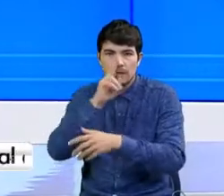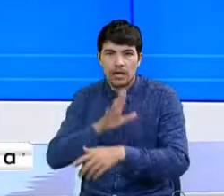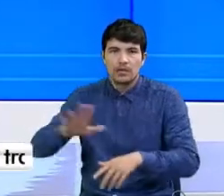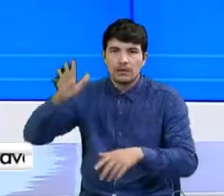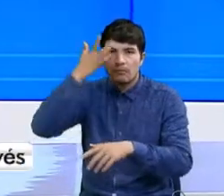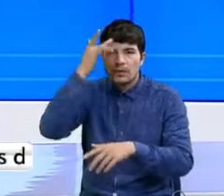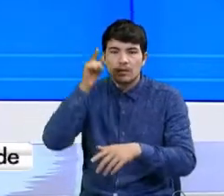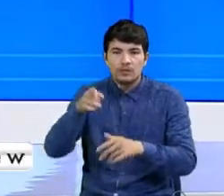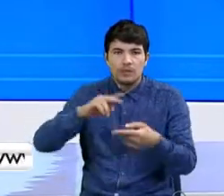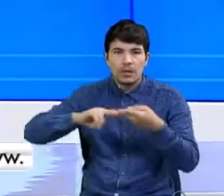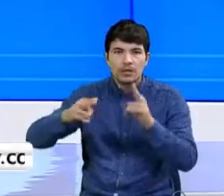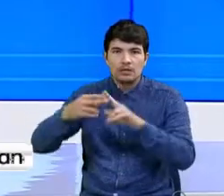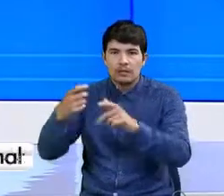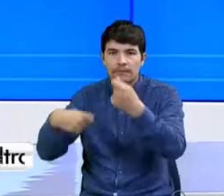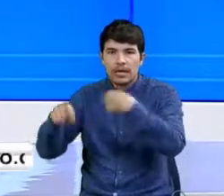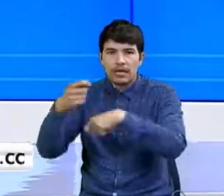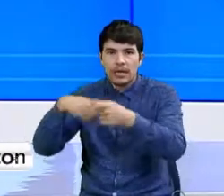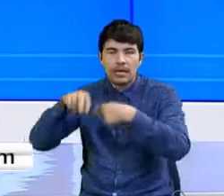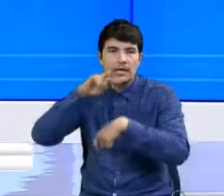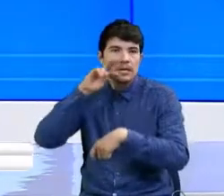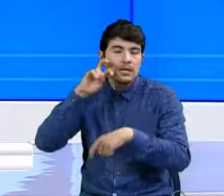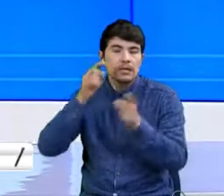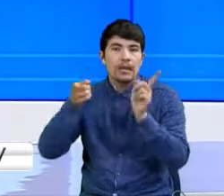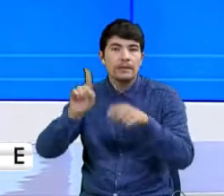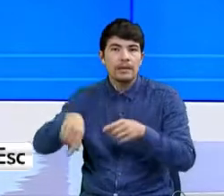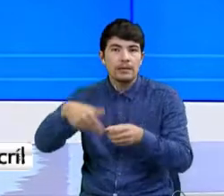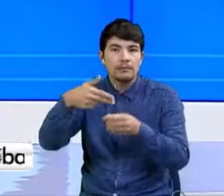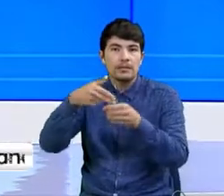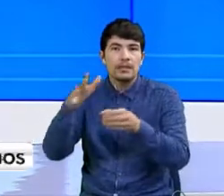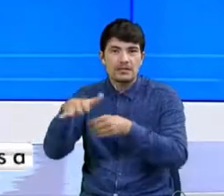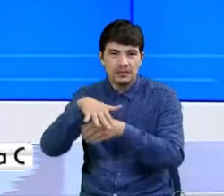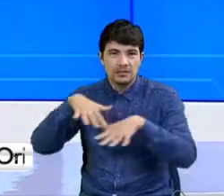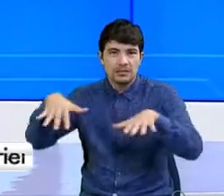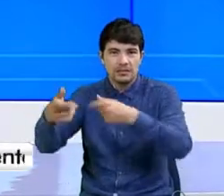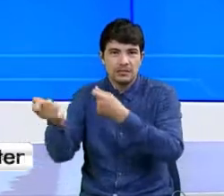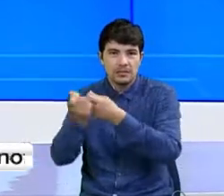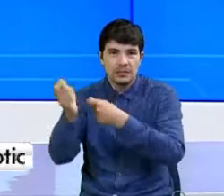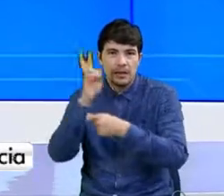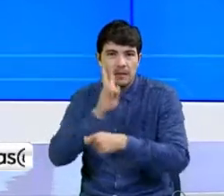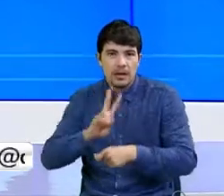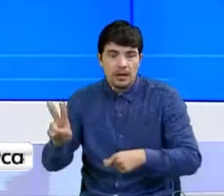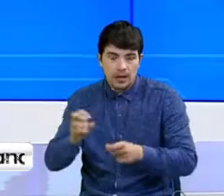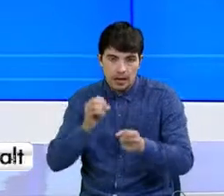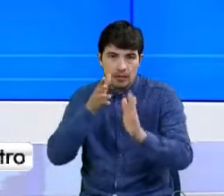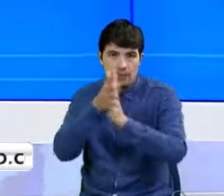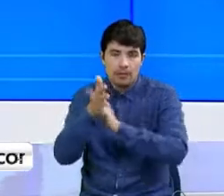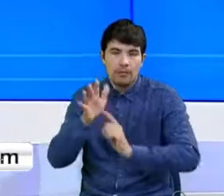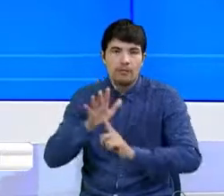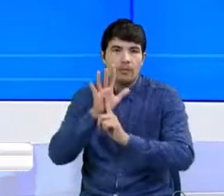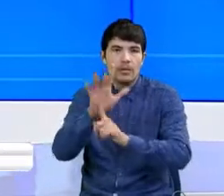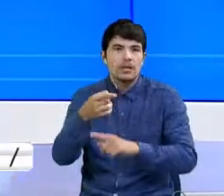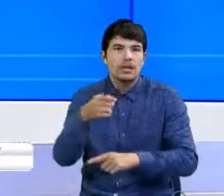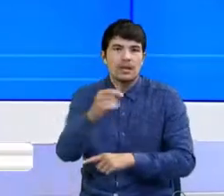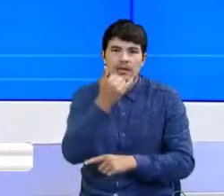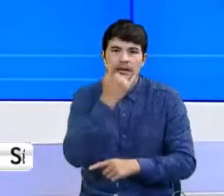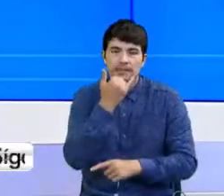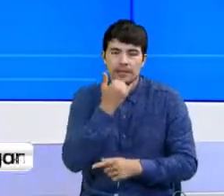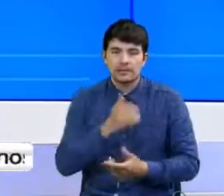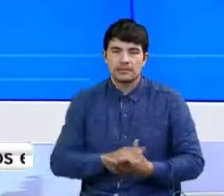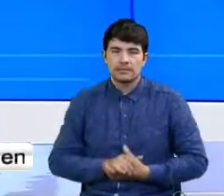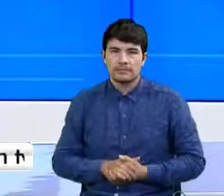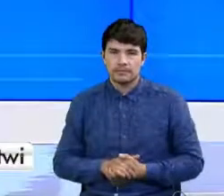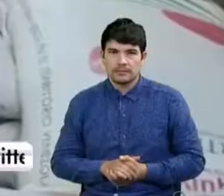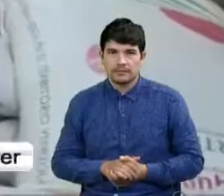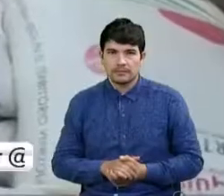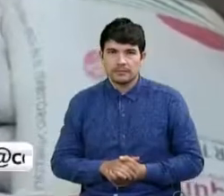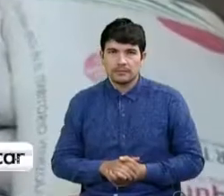involucrados en el contrabando de carne e hidrocarburo en las zonas de frontera en el siguiente informe les presentamos son los detalles de esta importante operación